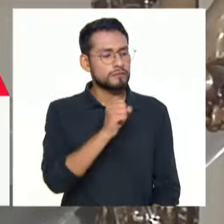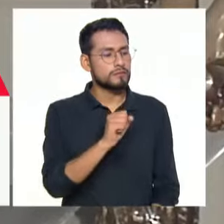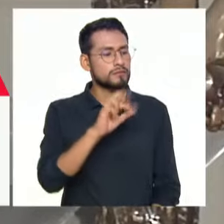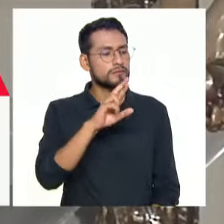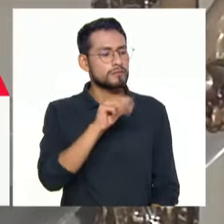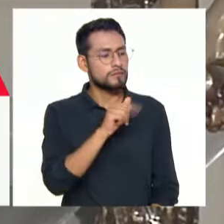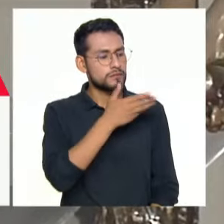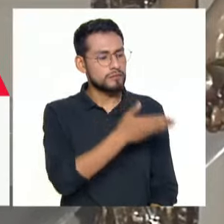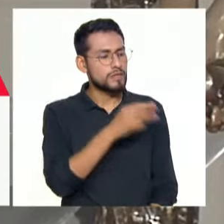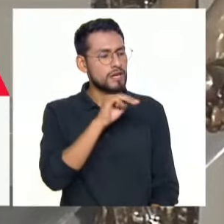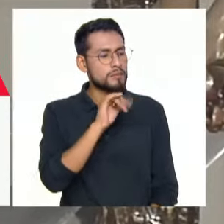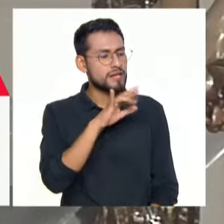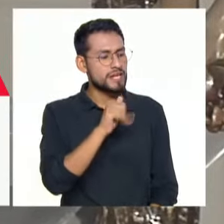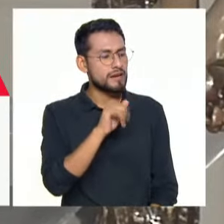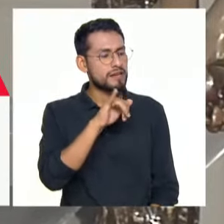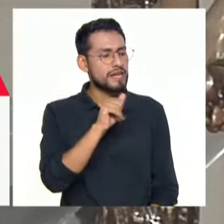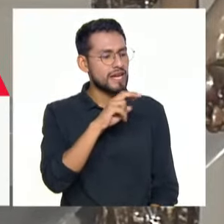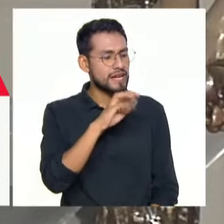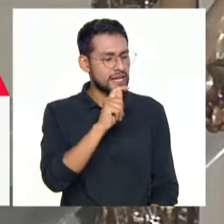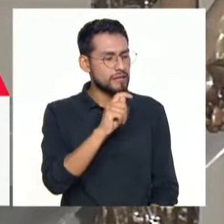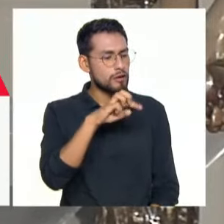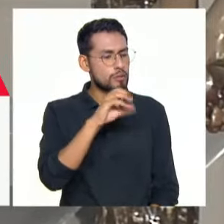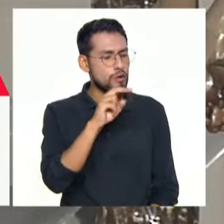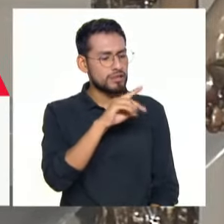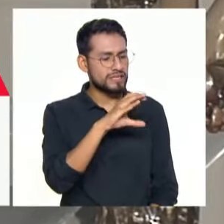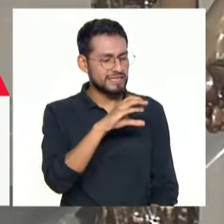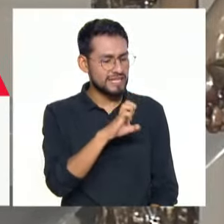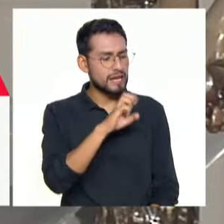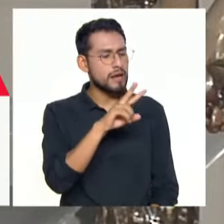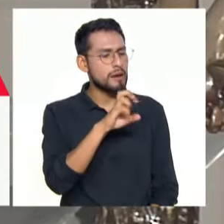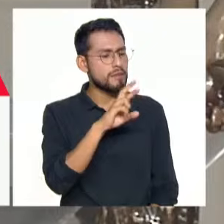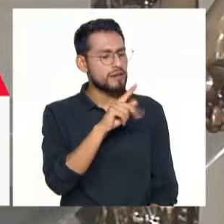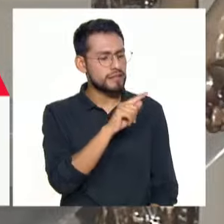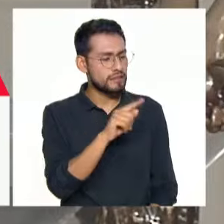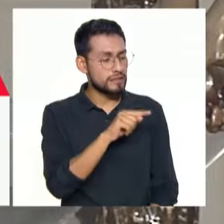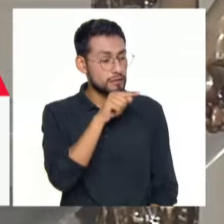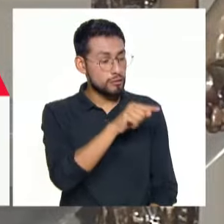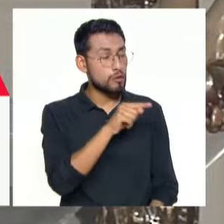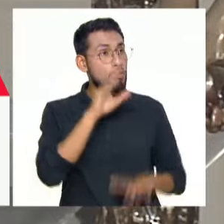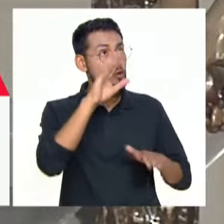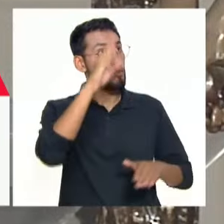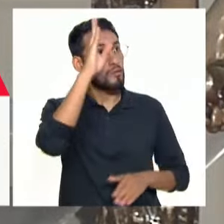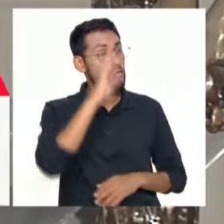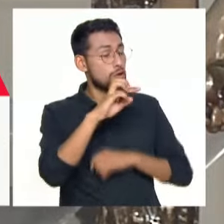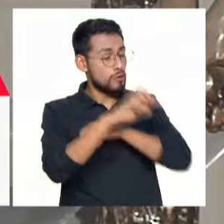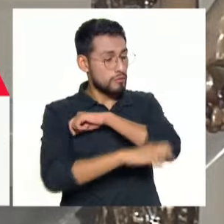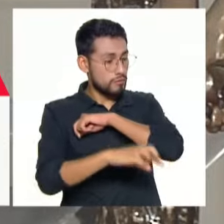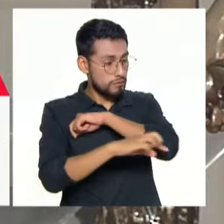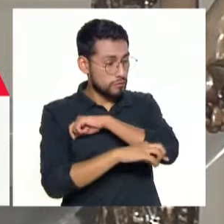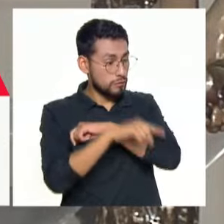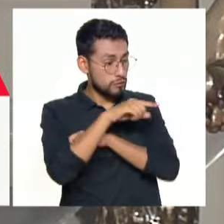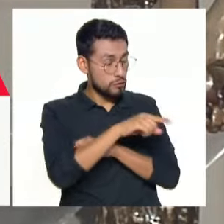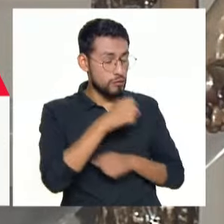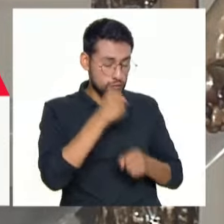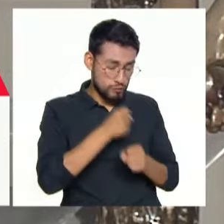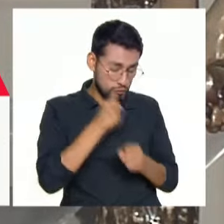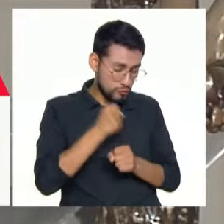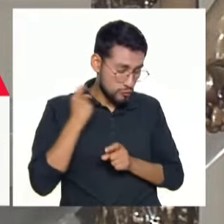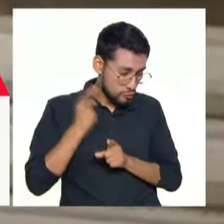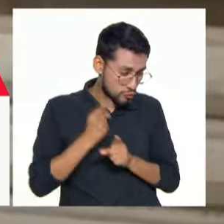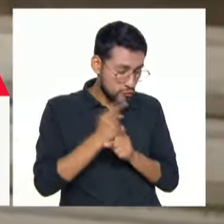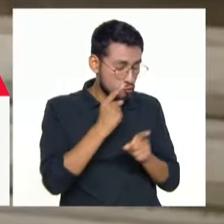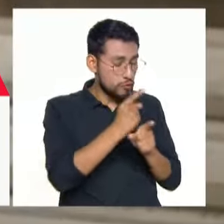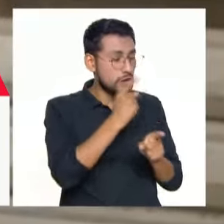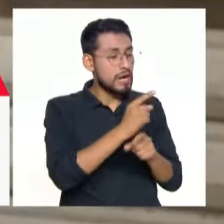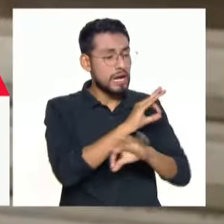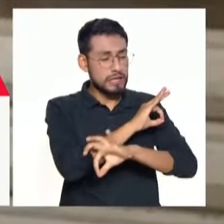Señora Miriam Janet Ponce Vértiz, ¿jura usted por Dios y la patria desempeñar leal y